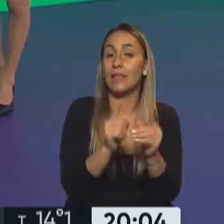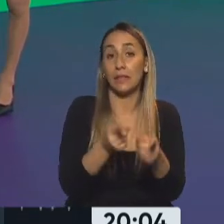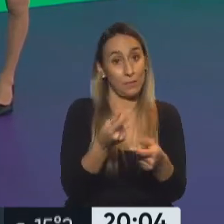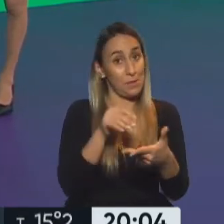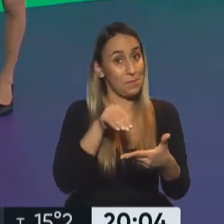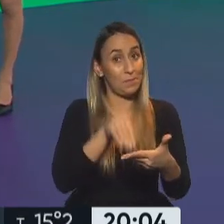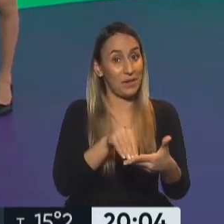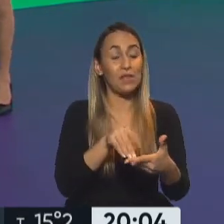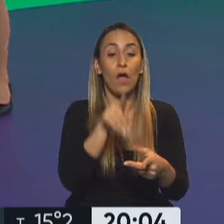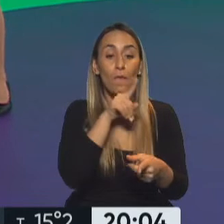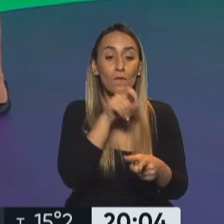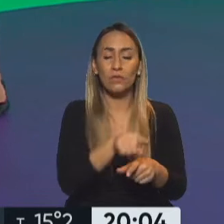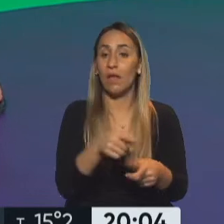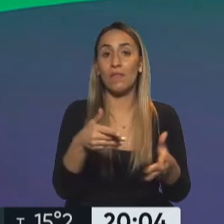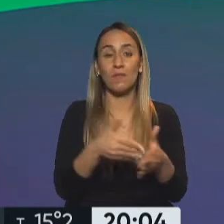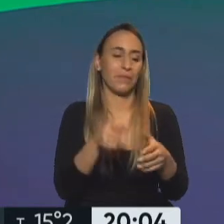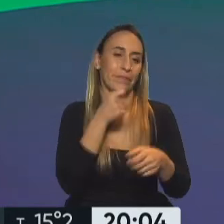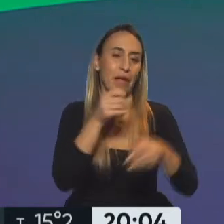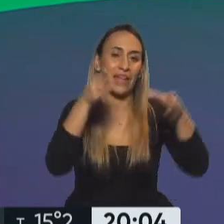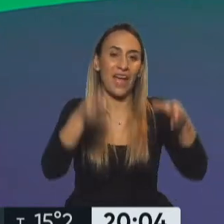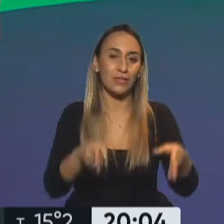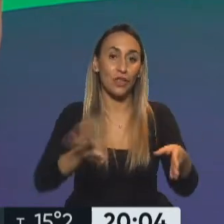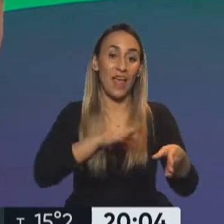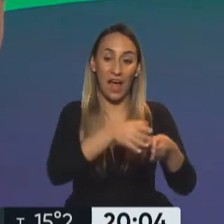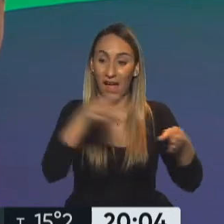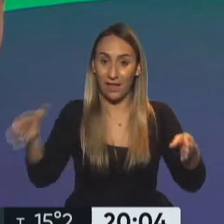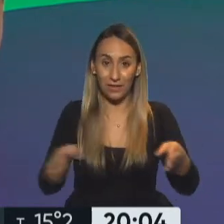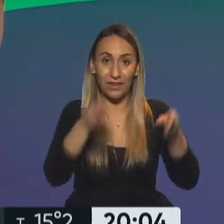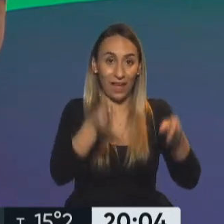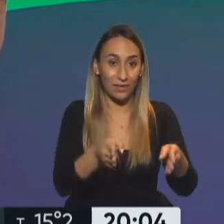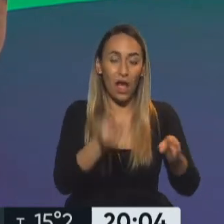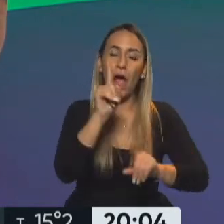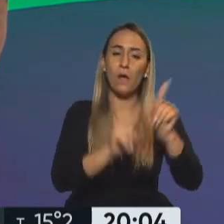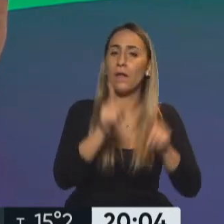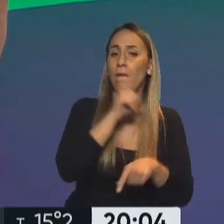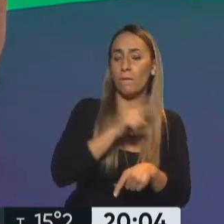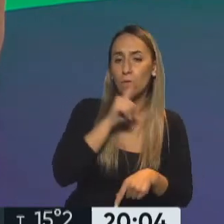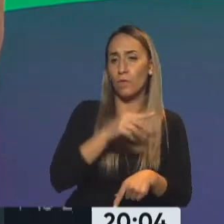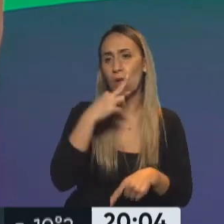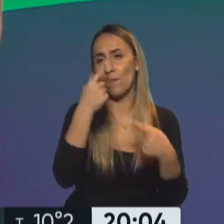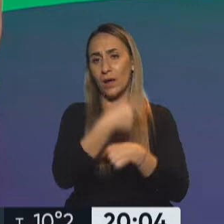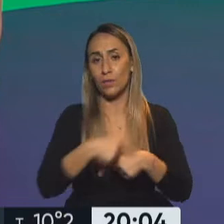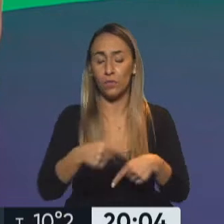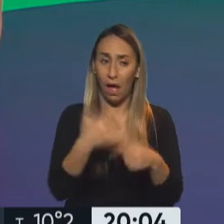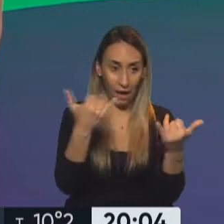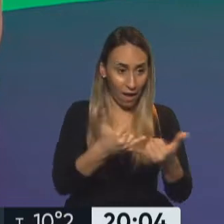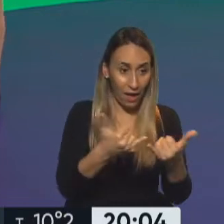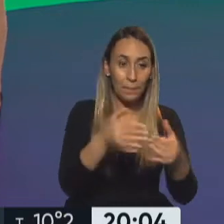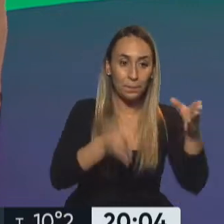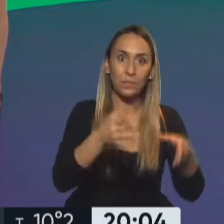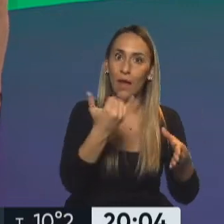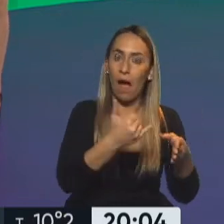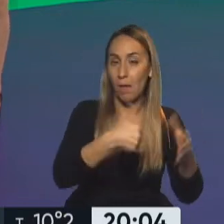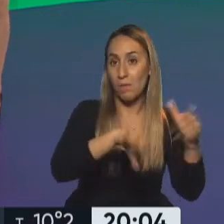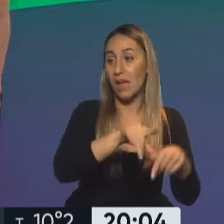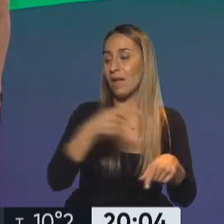verduras de acuerdo a la estación del año. Algunas frutas y verduras están disponibles en una estación más que en otras de